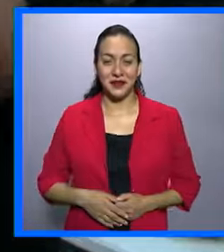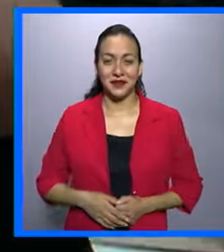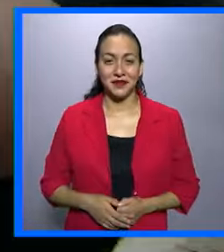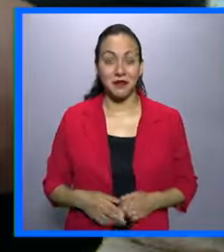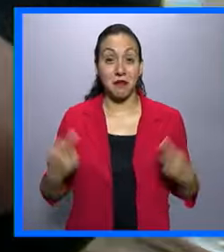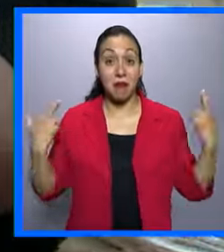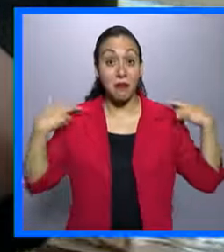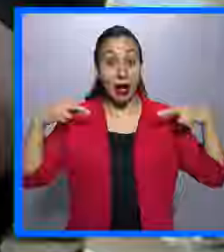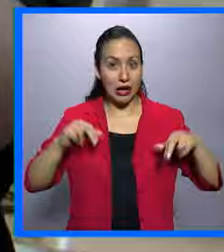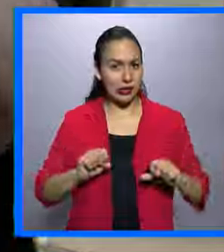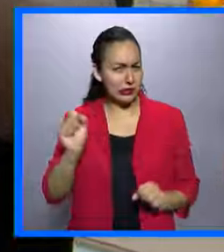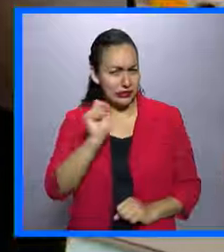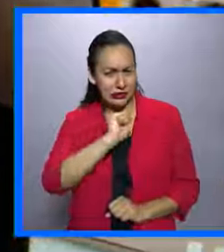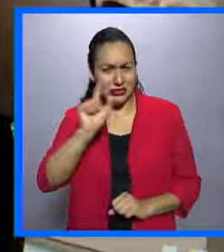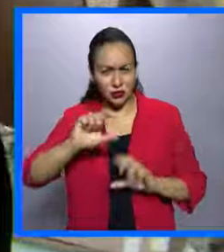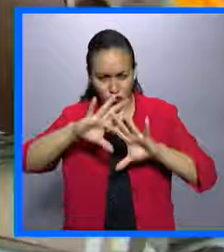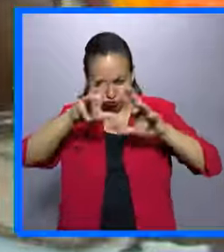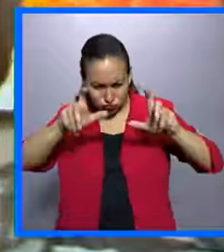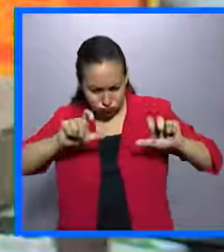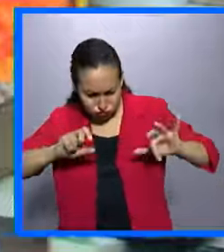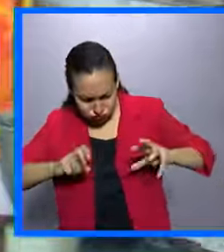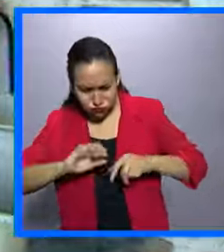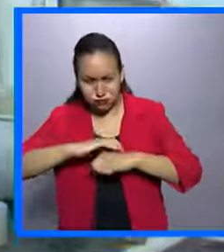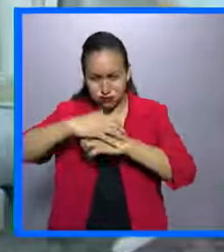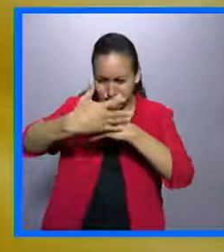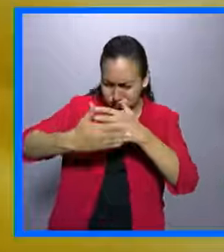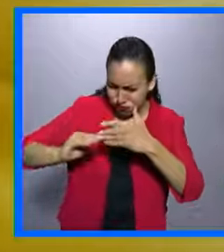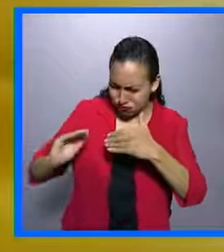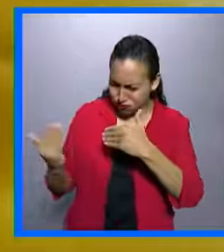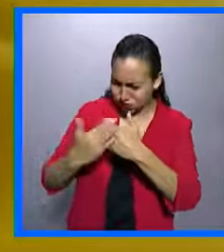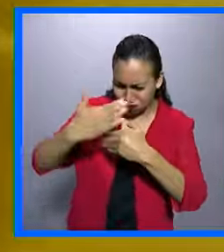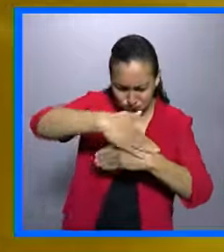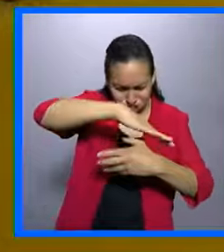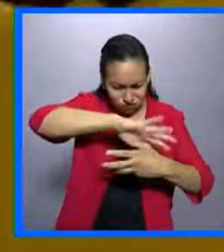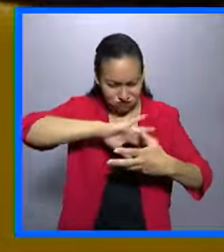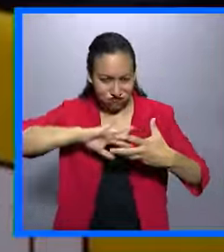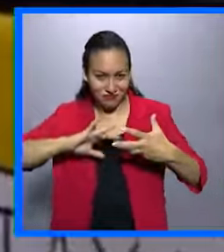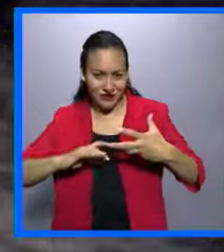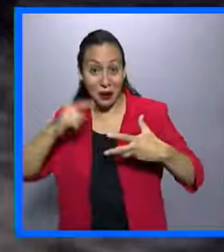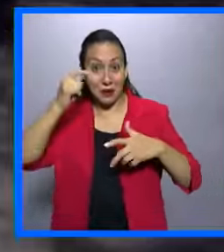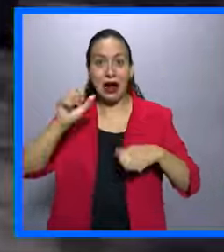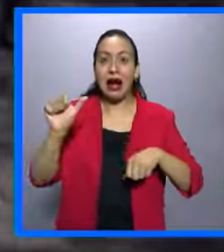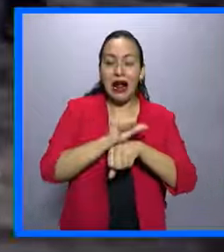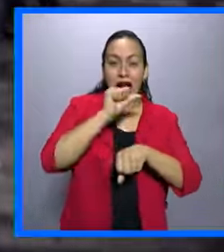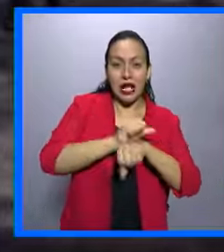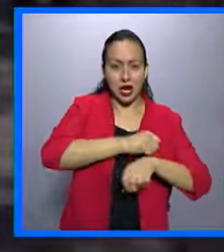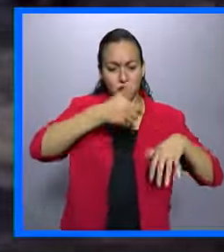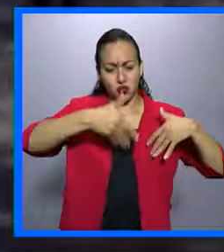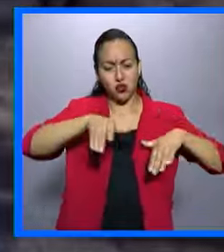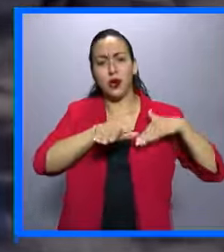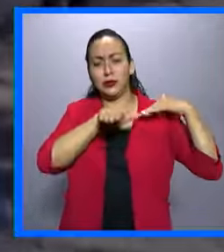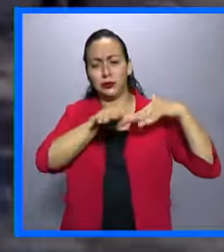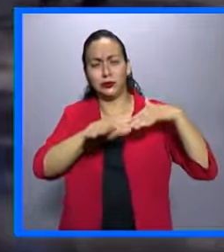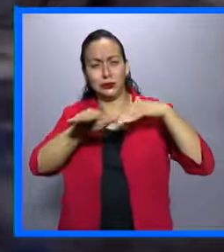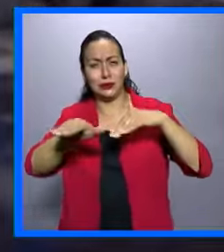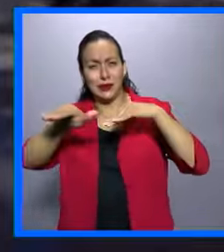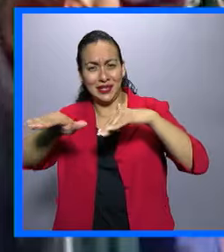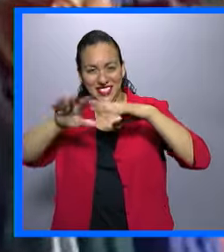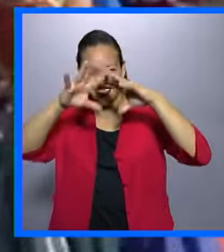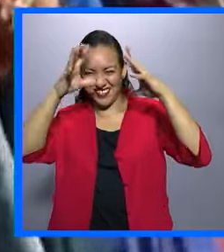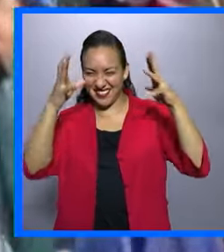Maestros cartoneros del Faro Cosmos trabajan a marchas forzadas para terminar los carros alegóricos que participarán en el tradicional